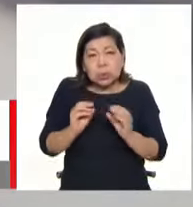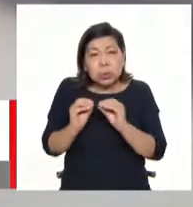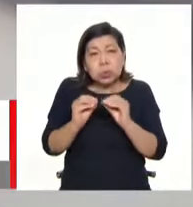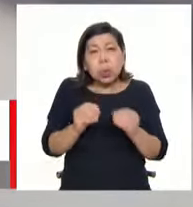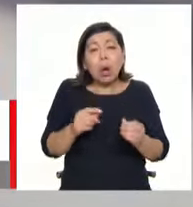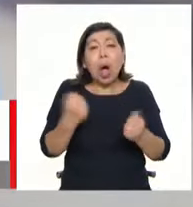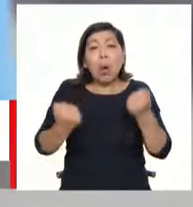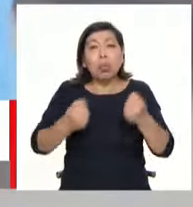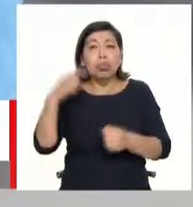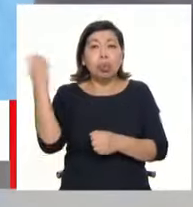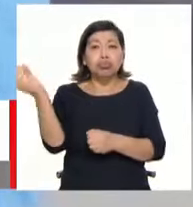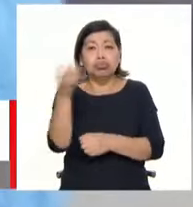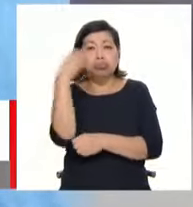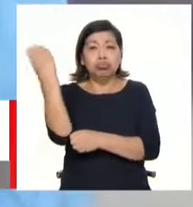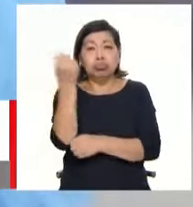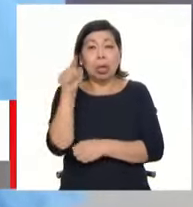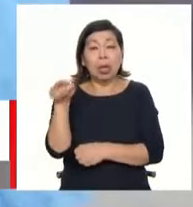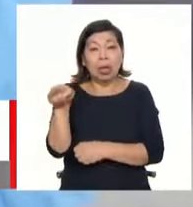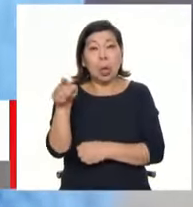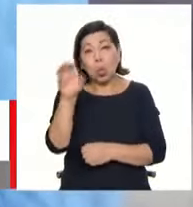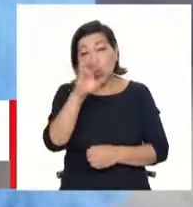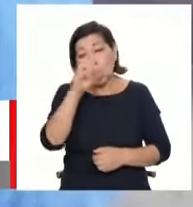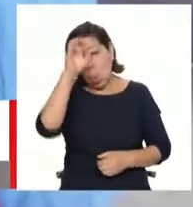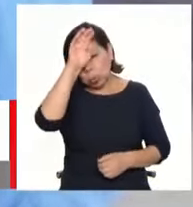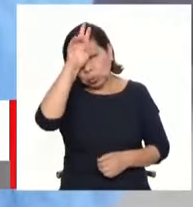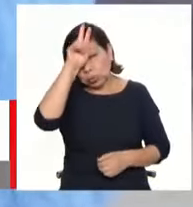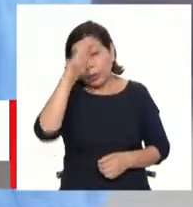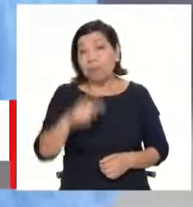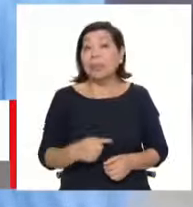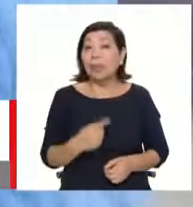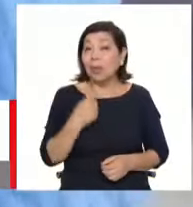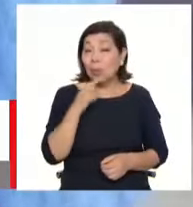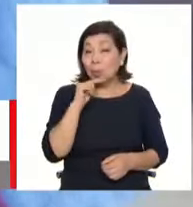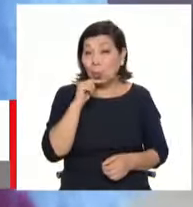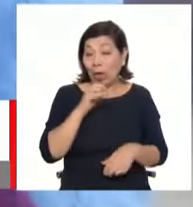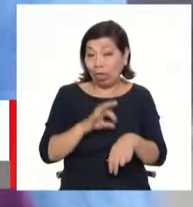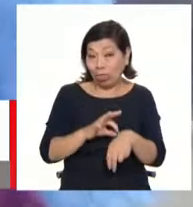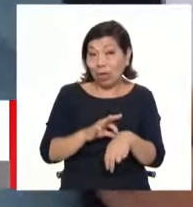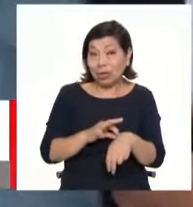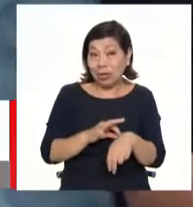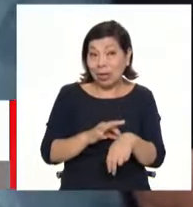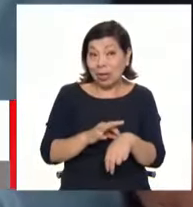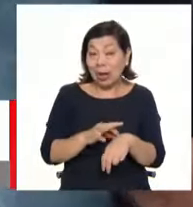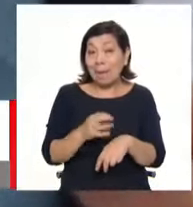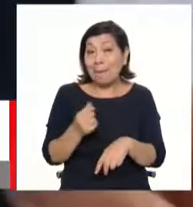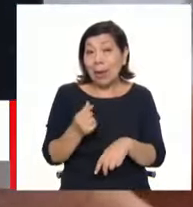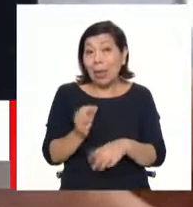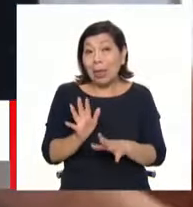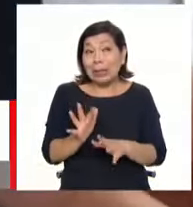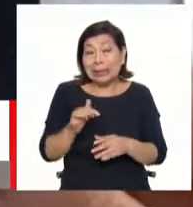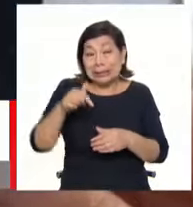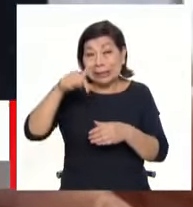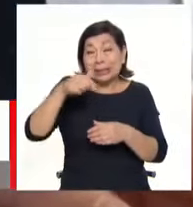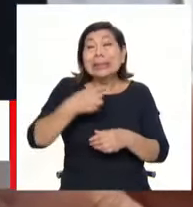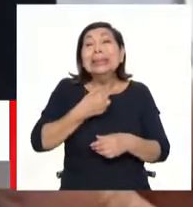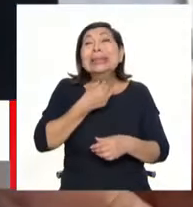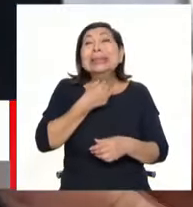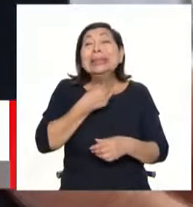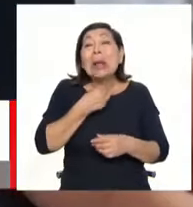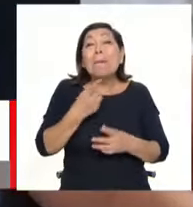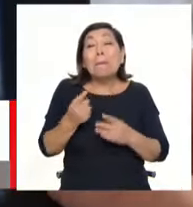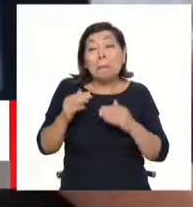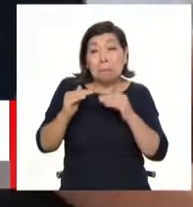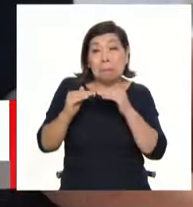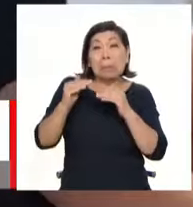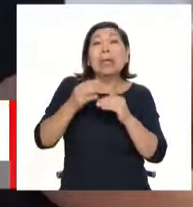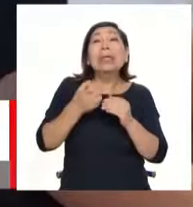en ambulancia al hospital regional del Cusco. Según la doctora Diana Zapata, la moneda estaba alojada en el esófago, por